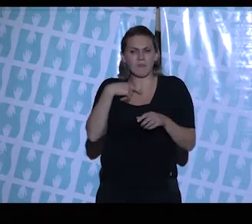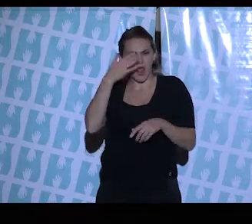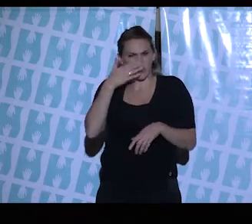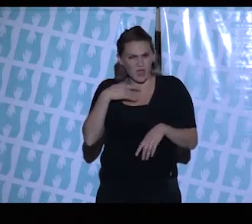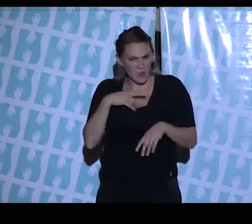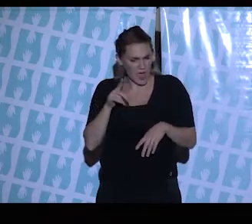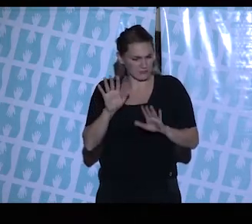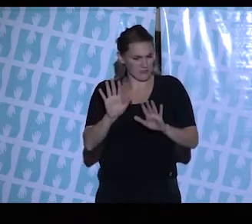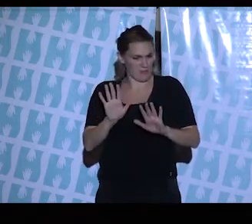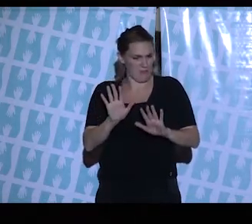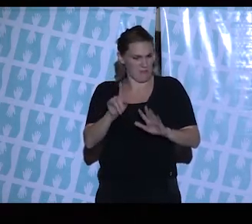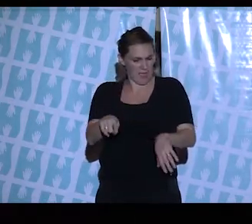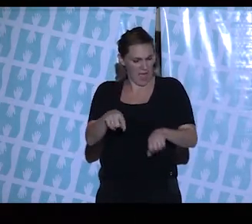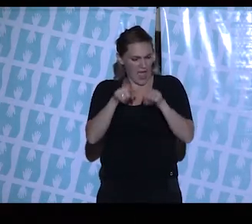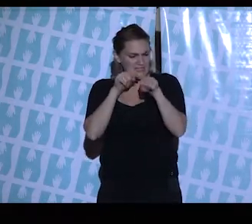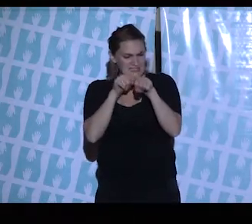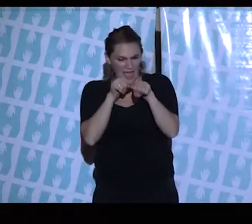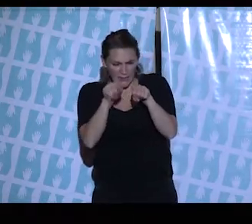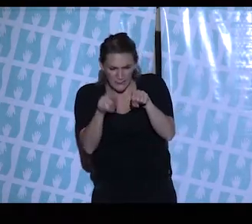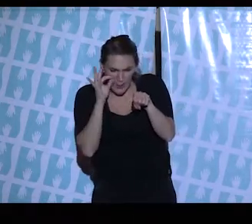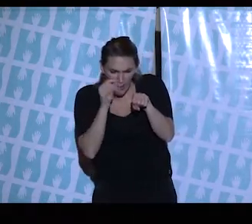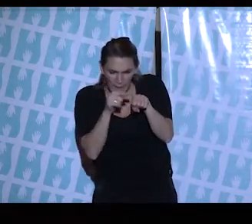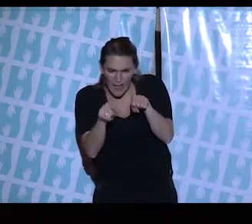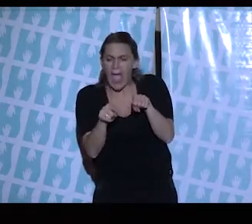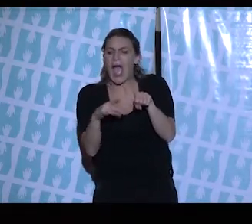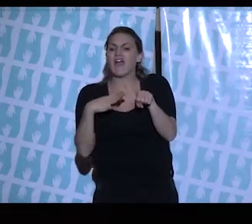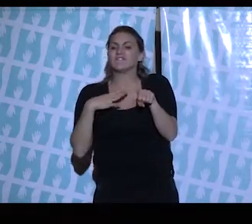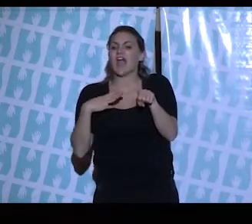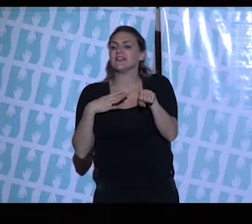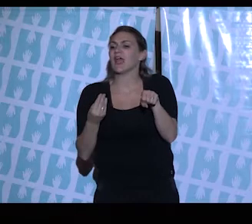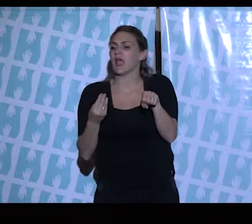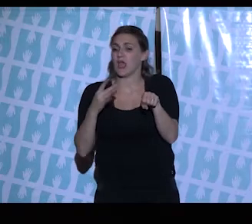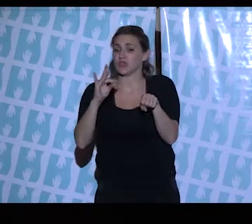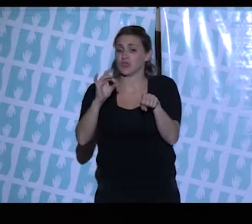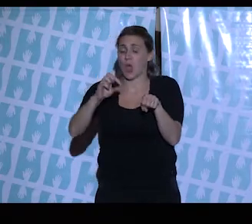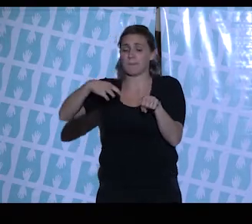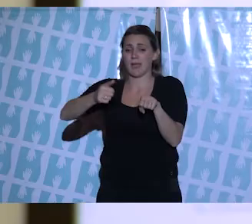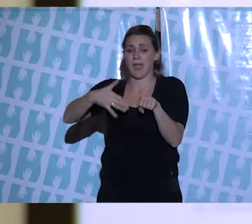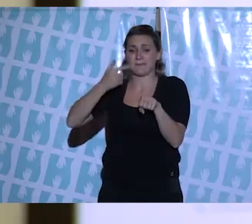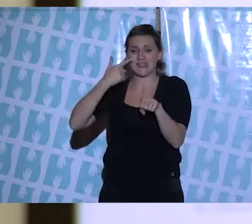ratitas, lo que veían es que lo que le faltaba era dopamina. La reserpina